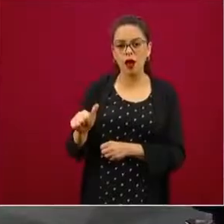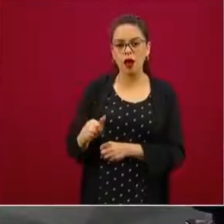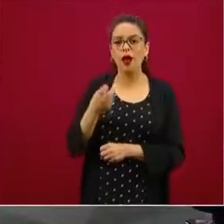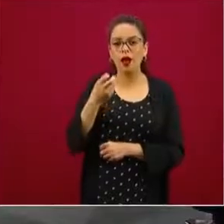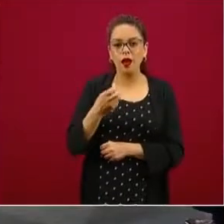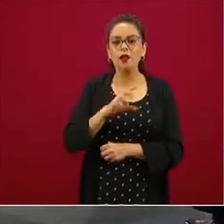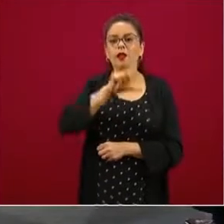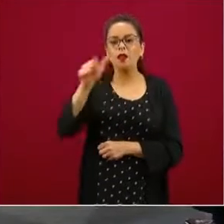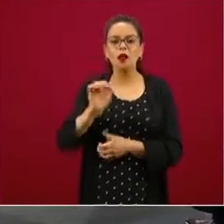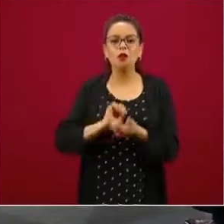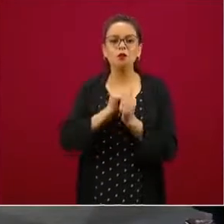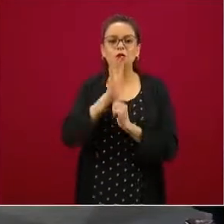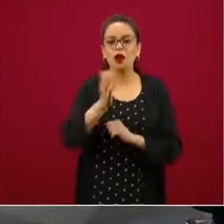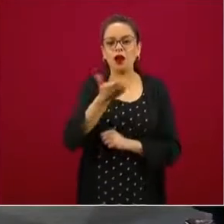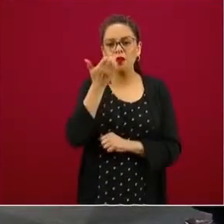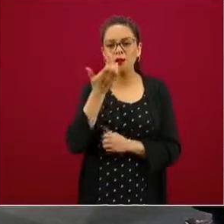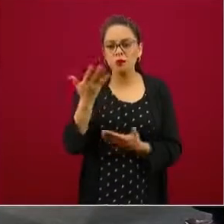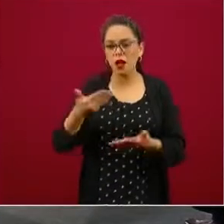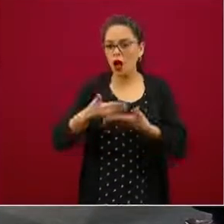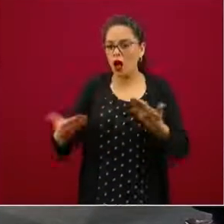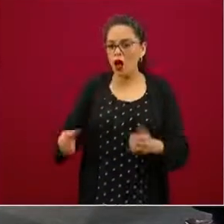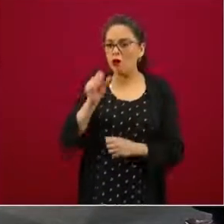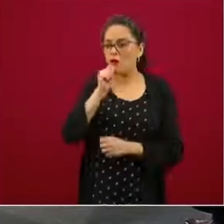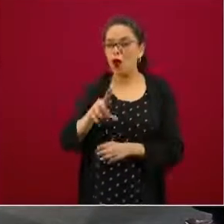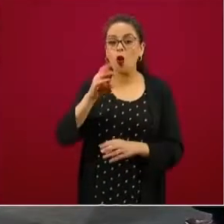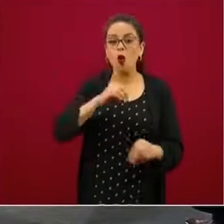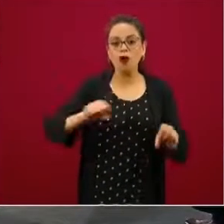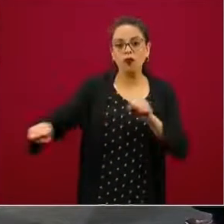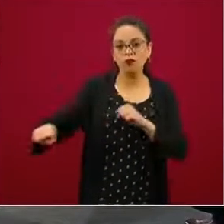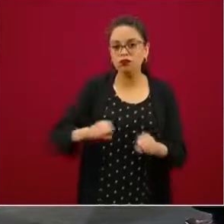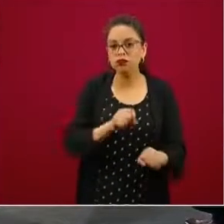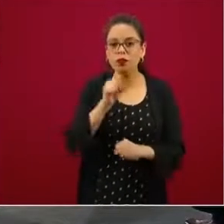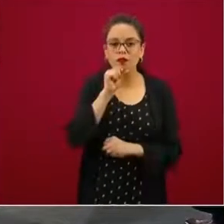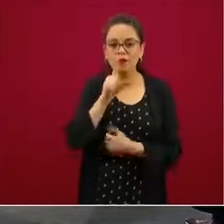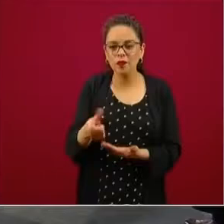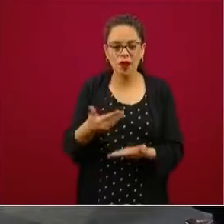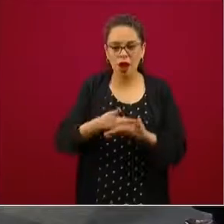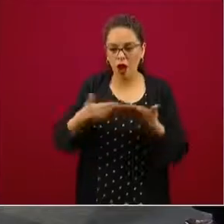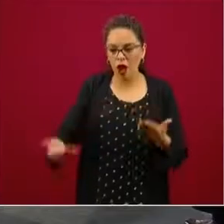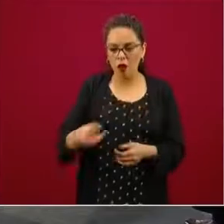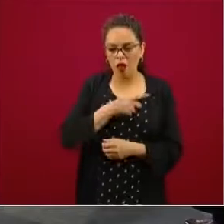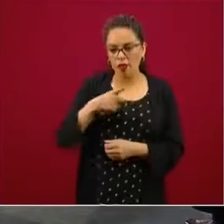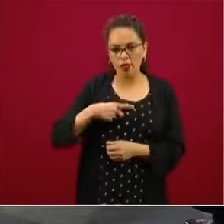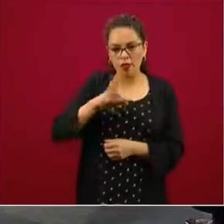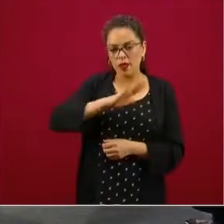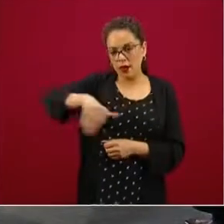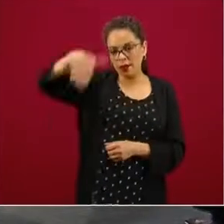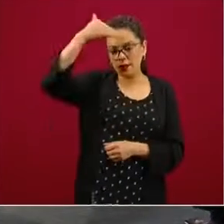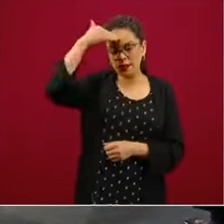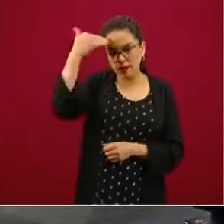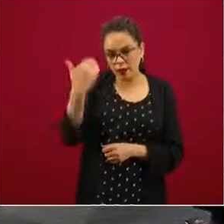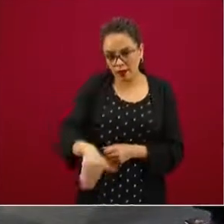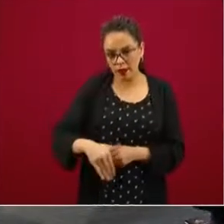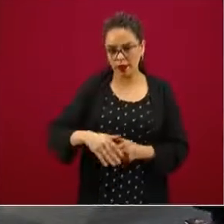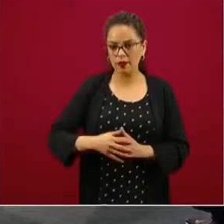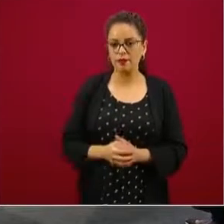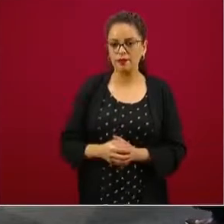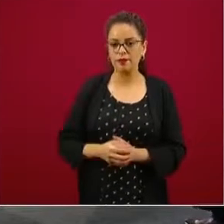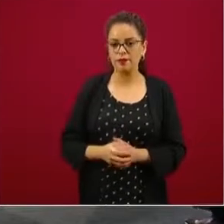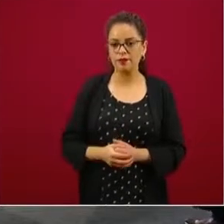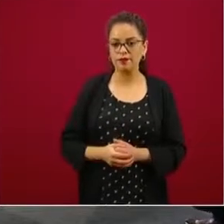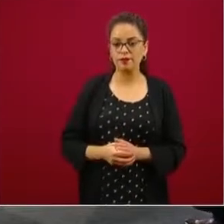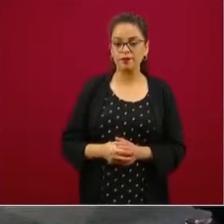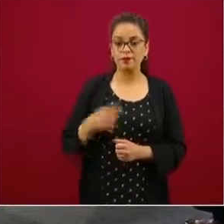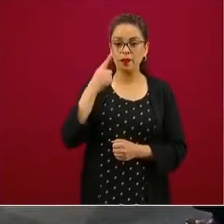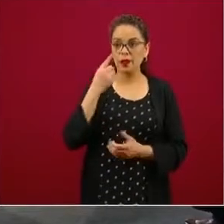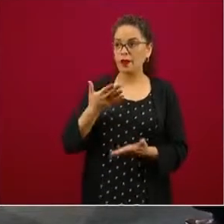ante un sismo. Antes no lo sabíamos, ahora lo debemos de saber. La siguiente. Por ejemplo, los filtros, este tipo de aditamentos